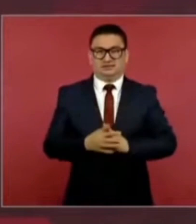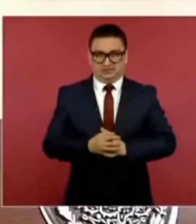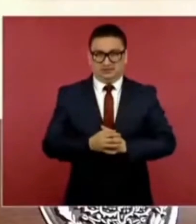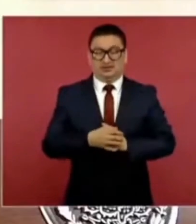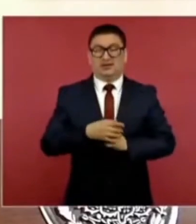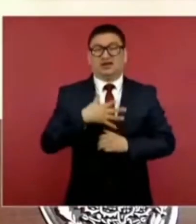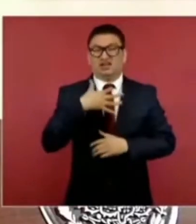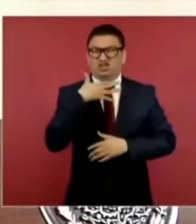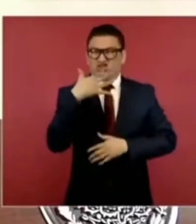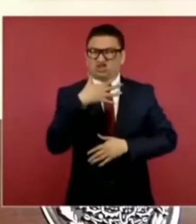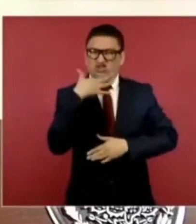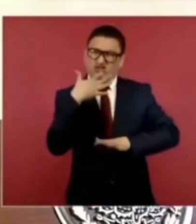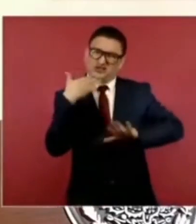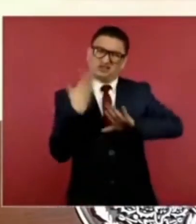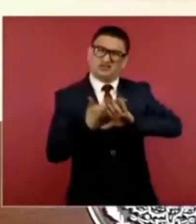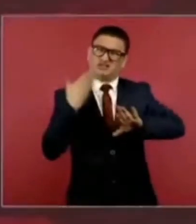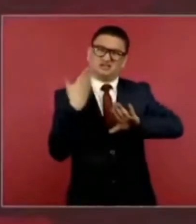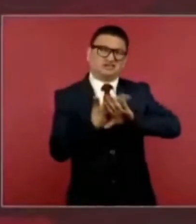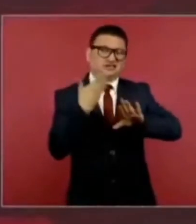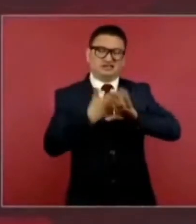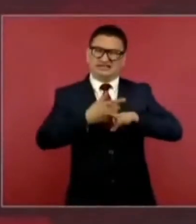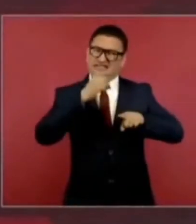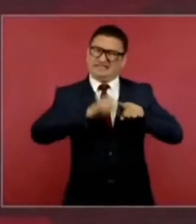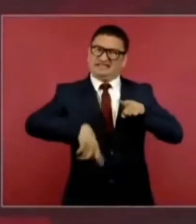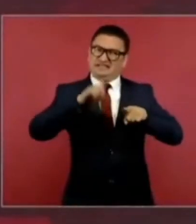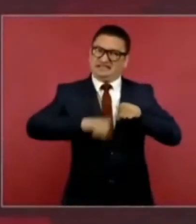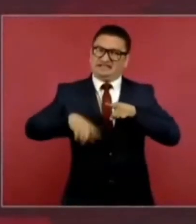combatiendo la corrupción, desterrar la corrupción.